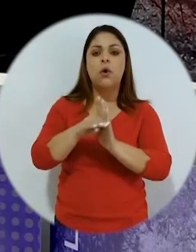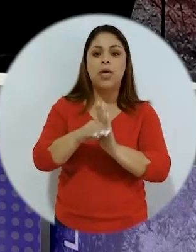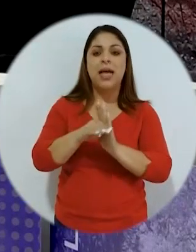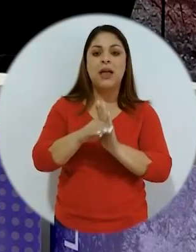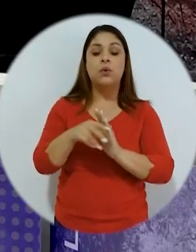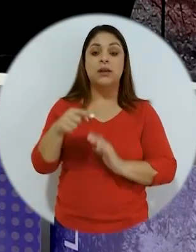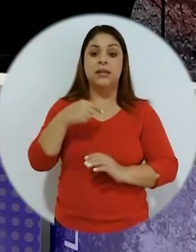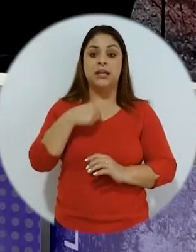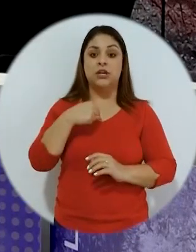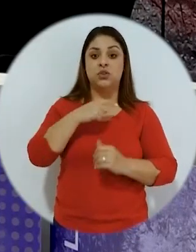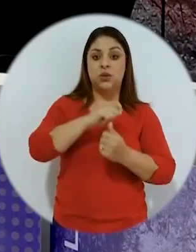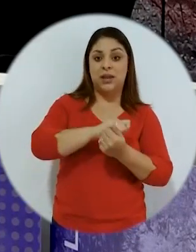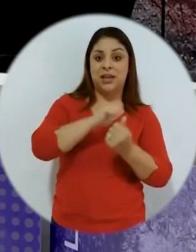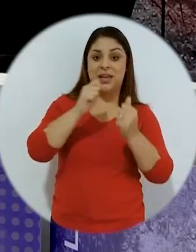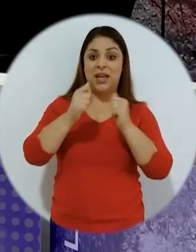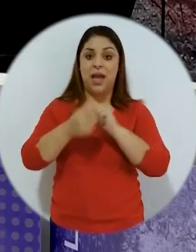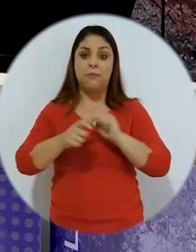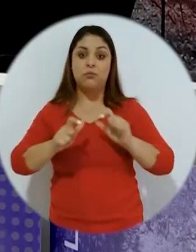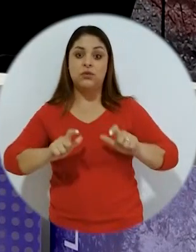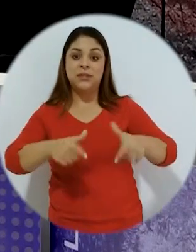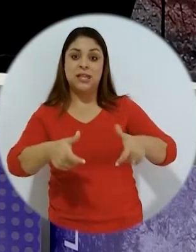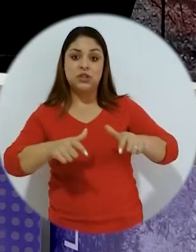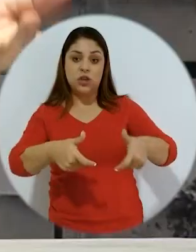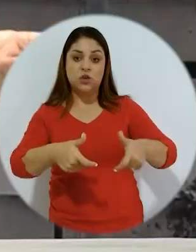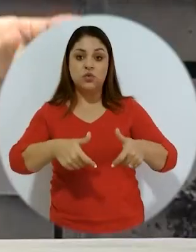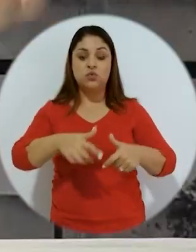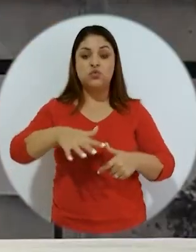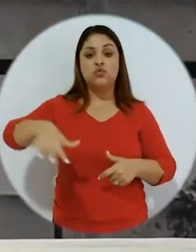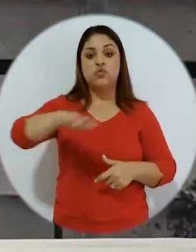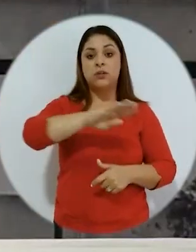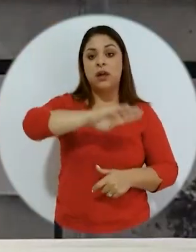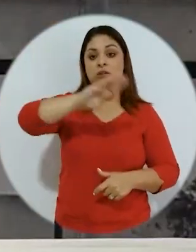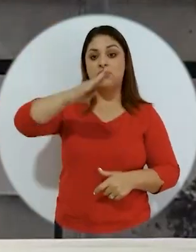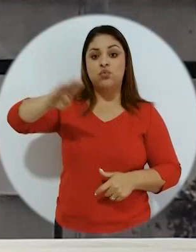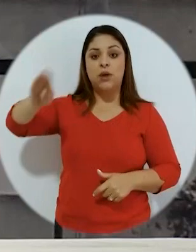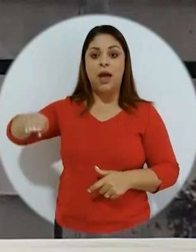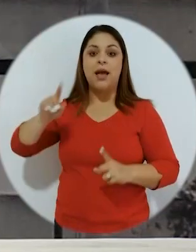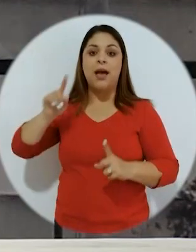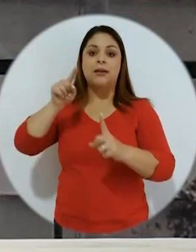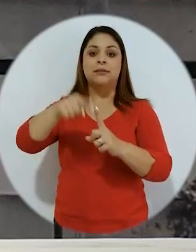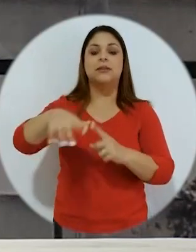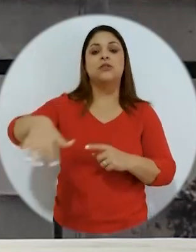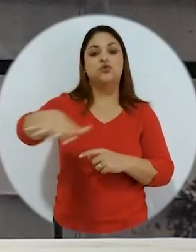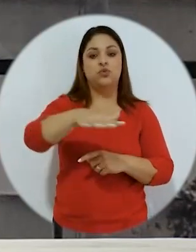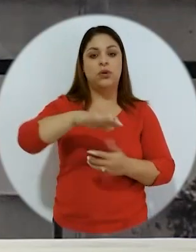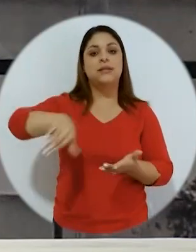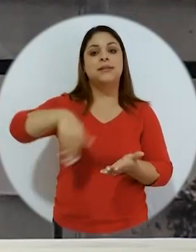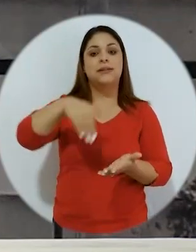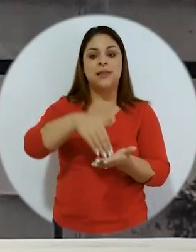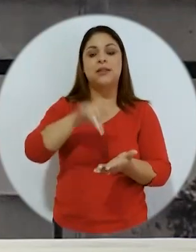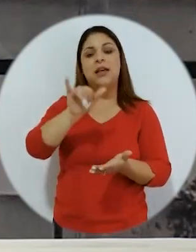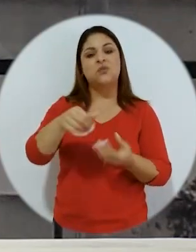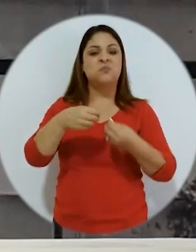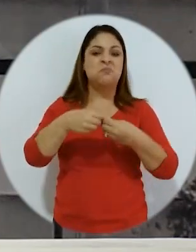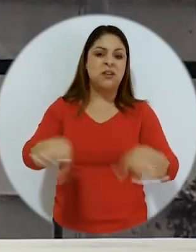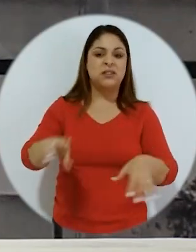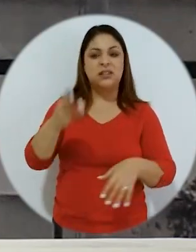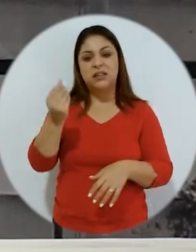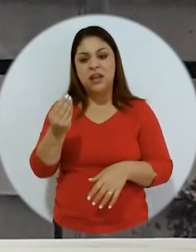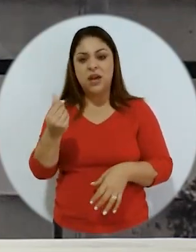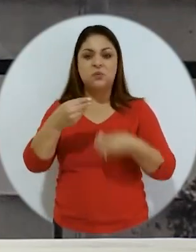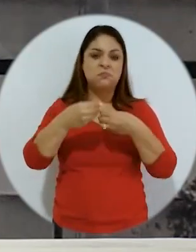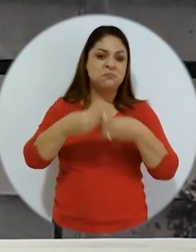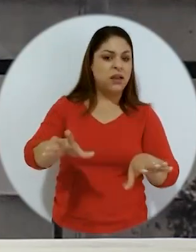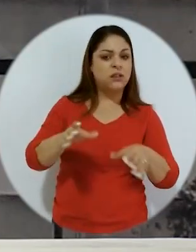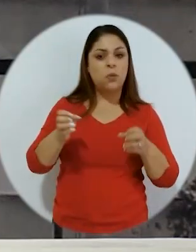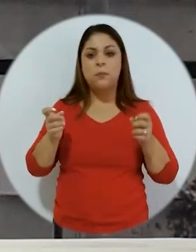yo traslado esos desechos desde las zonas rurales hacia la zona central, ¿verdad? Entonces, eso es una pérdida de dinero y es una pérdida